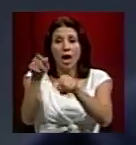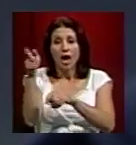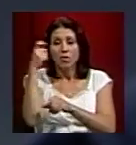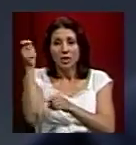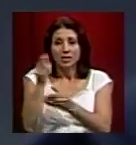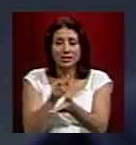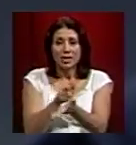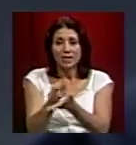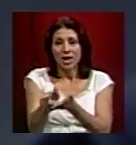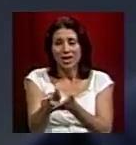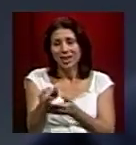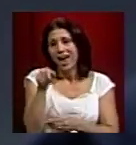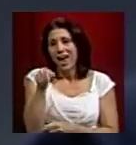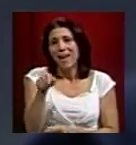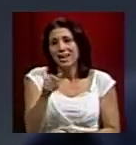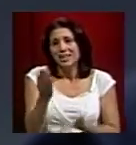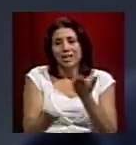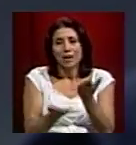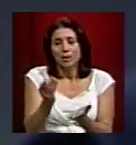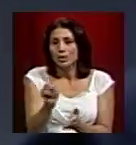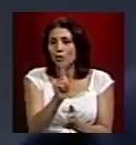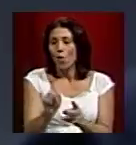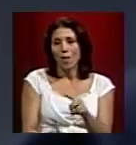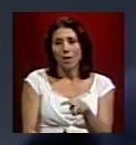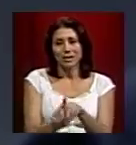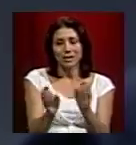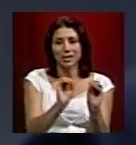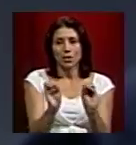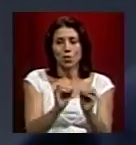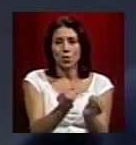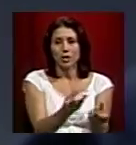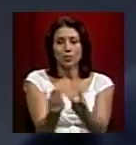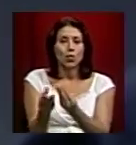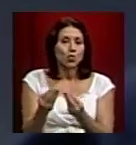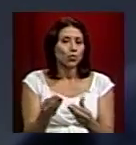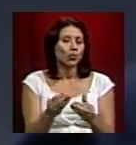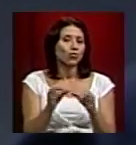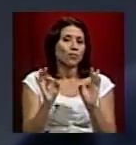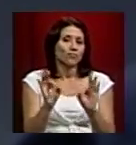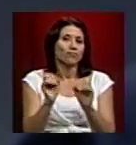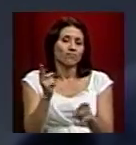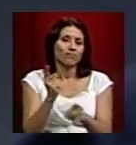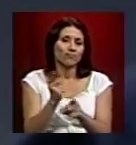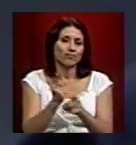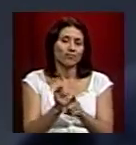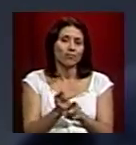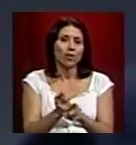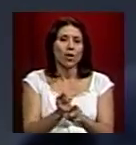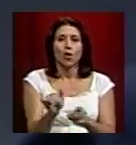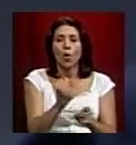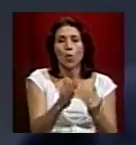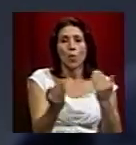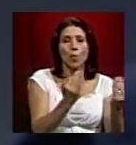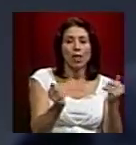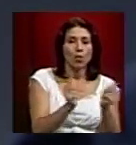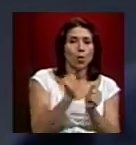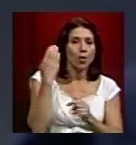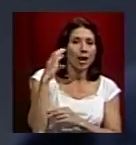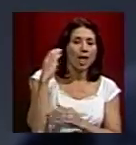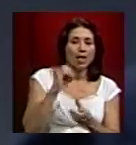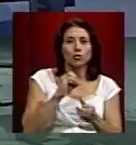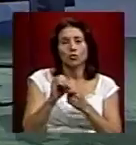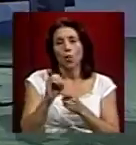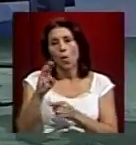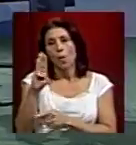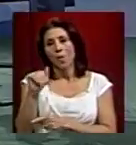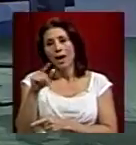salir probablemente en ninguno de esos productos de manera eficiente y de manera altamente productiva, como lo hacen los Cartagos o como lo hacen los de